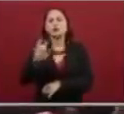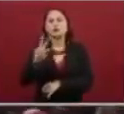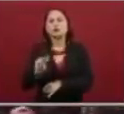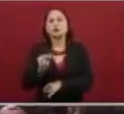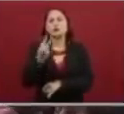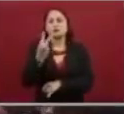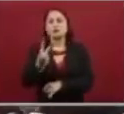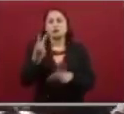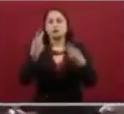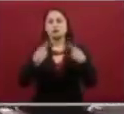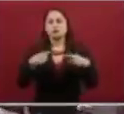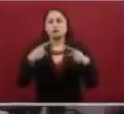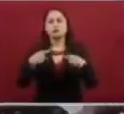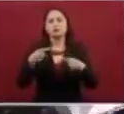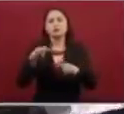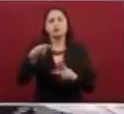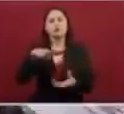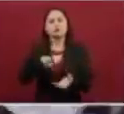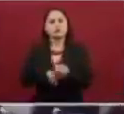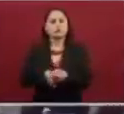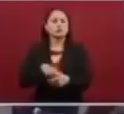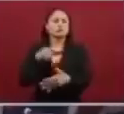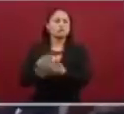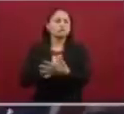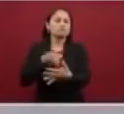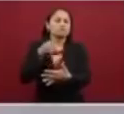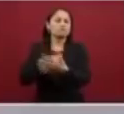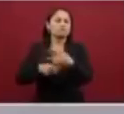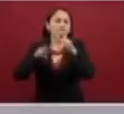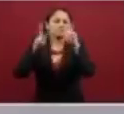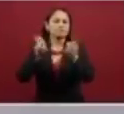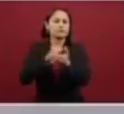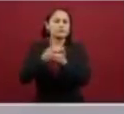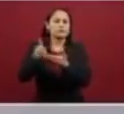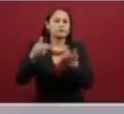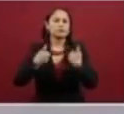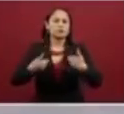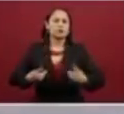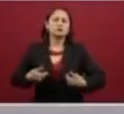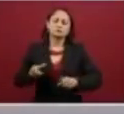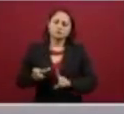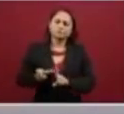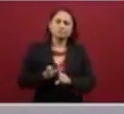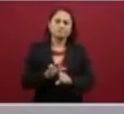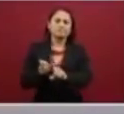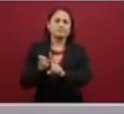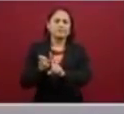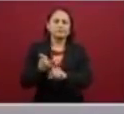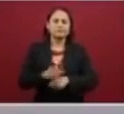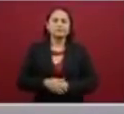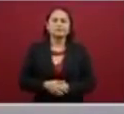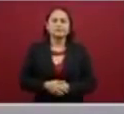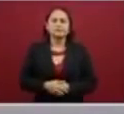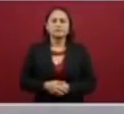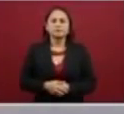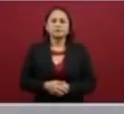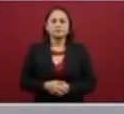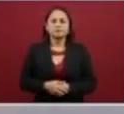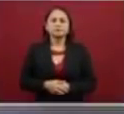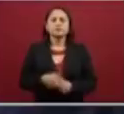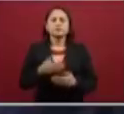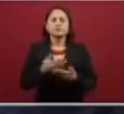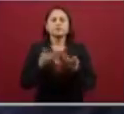582 personas defensoras de derechos humanos. Han sido puestos en